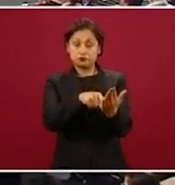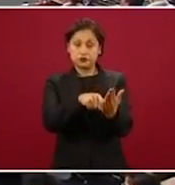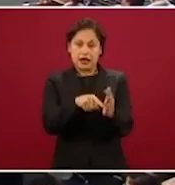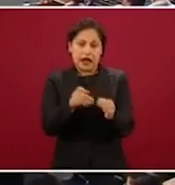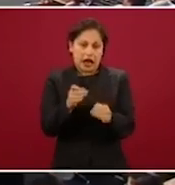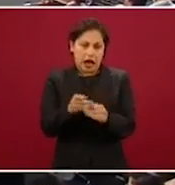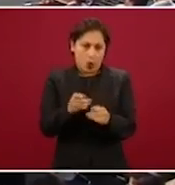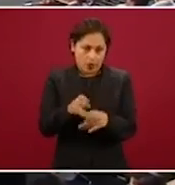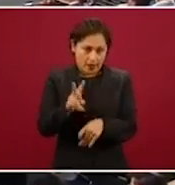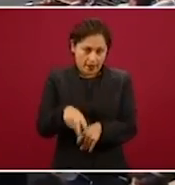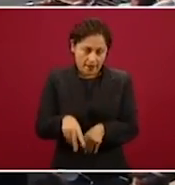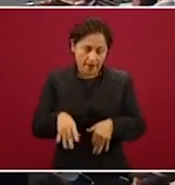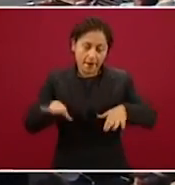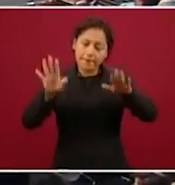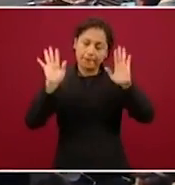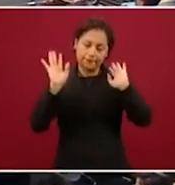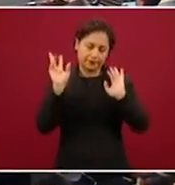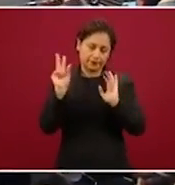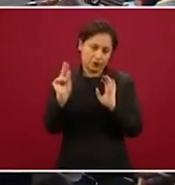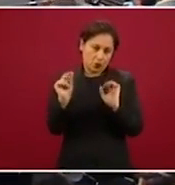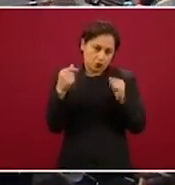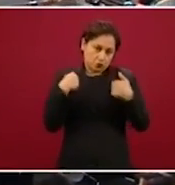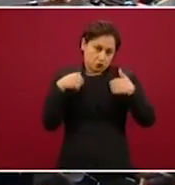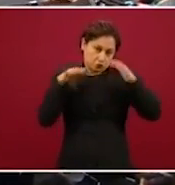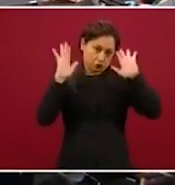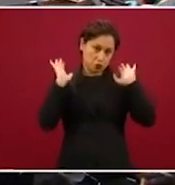ahora, sino en general,